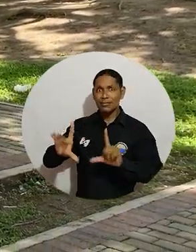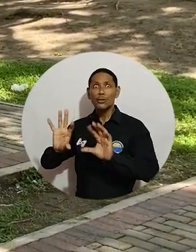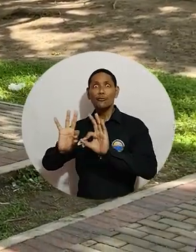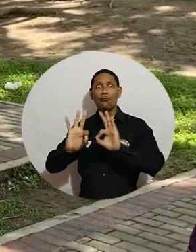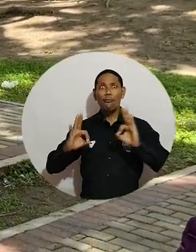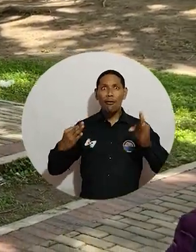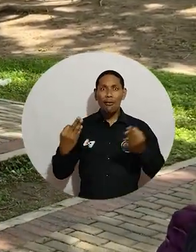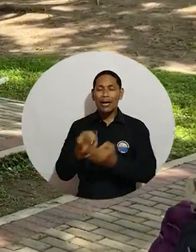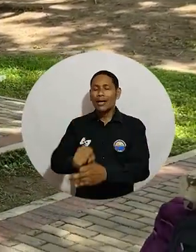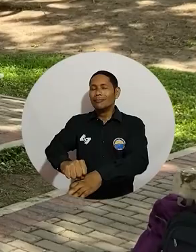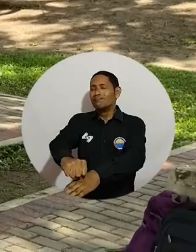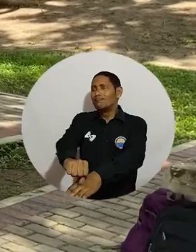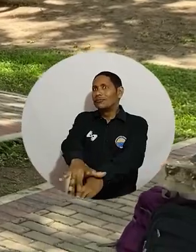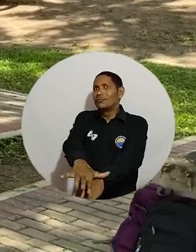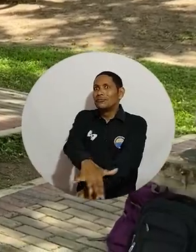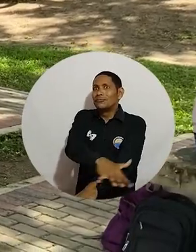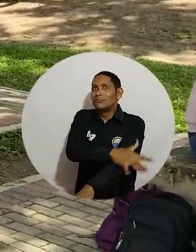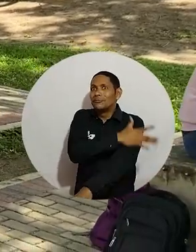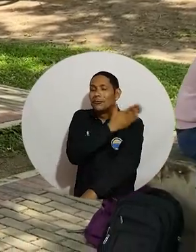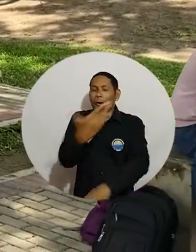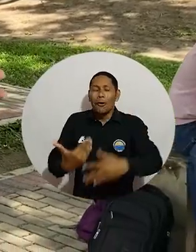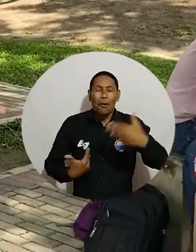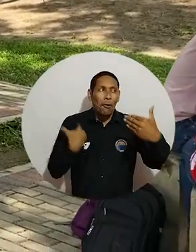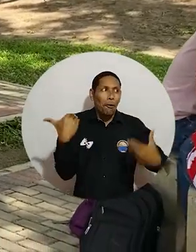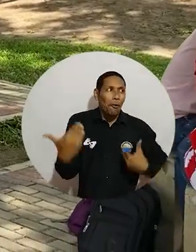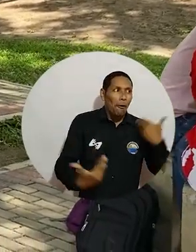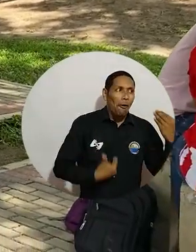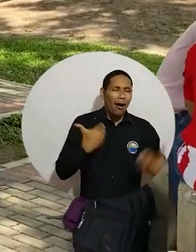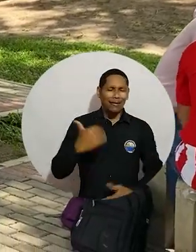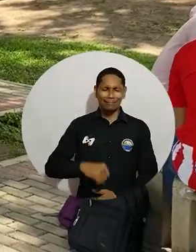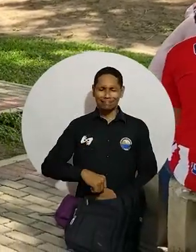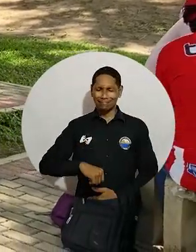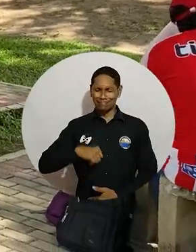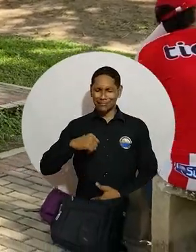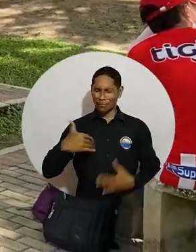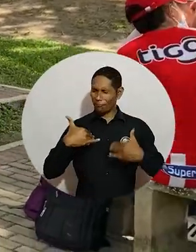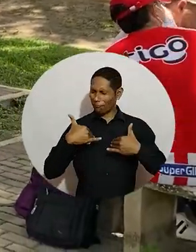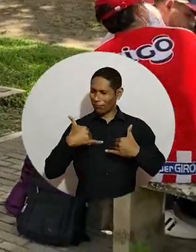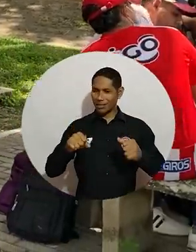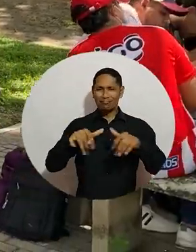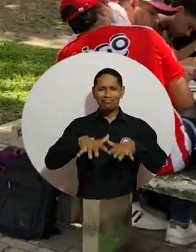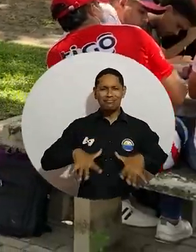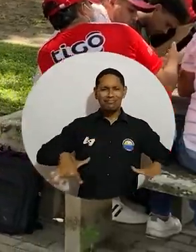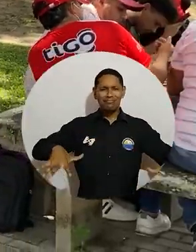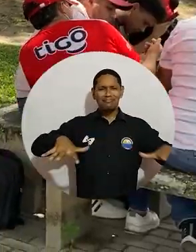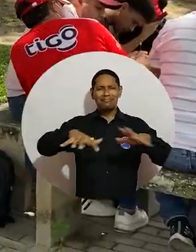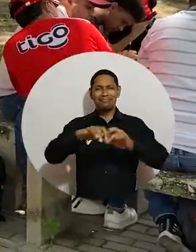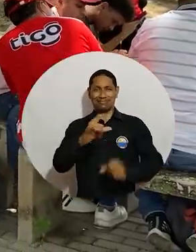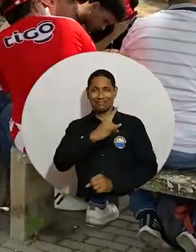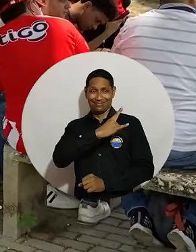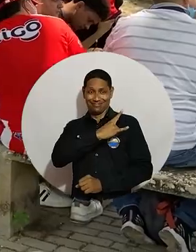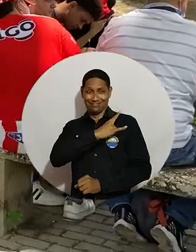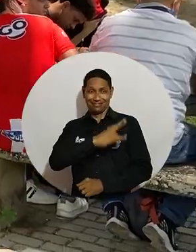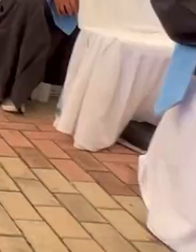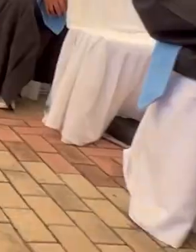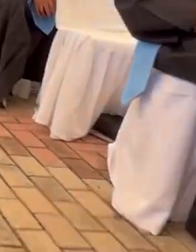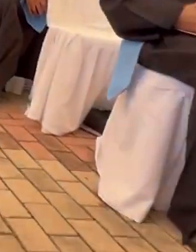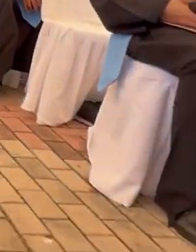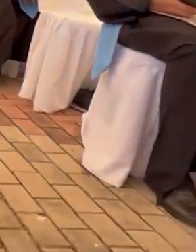familias protagonizaron una emotiva jornada donde la felicidad y el orgullo se tomaron el campus universitario.